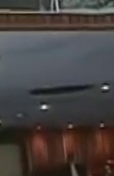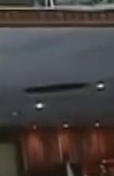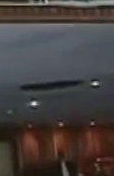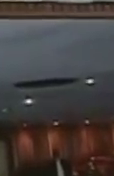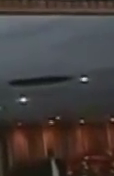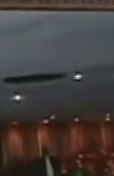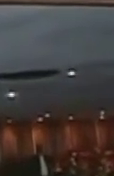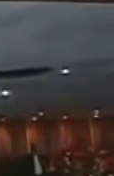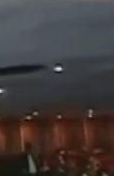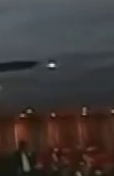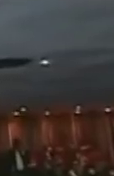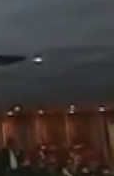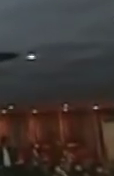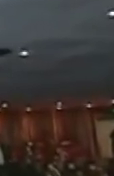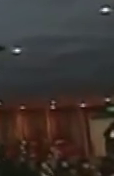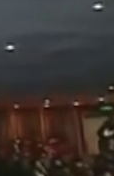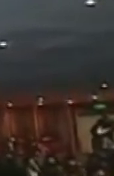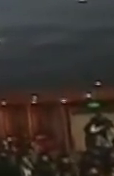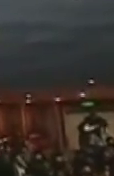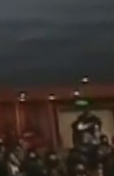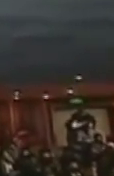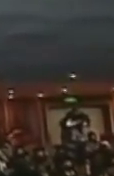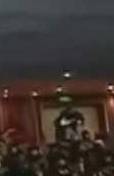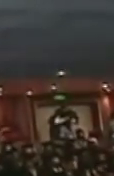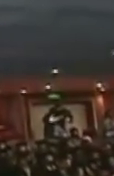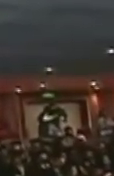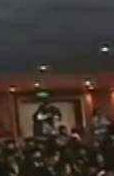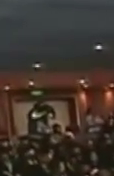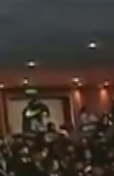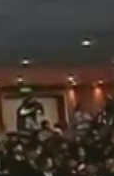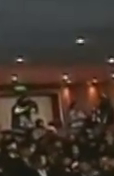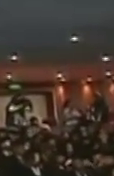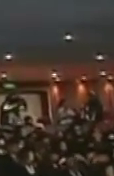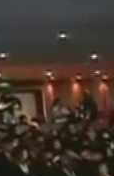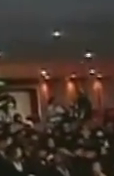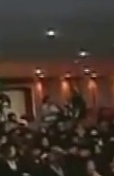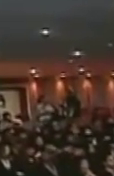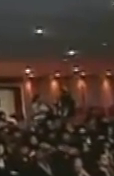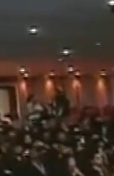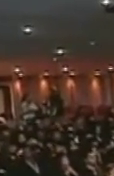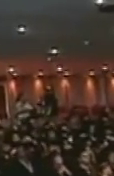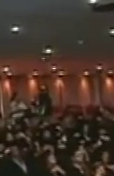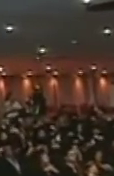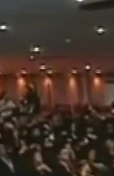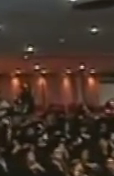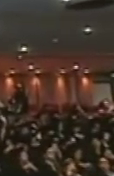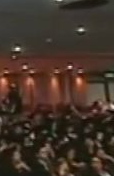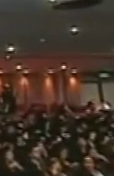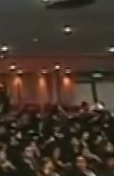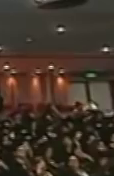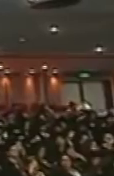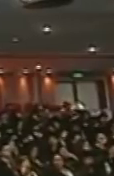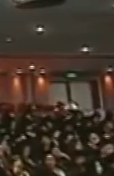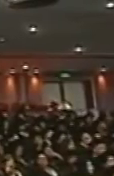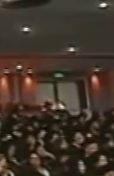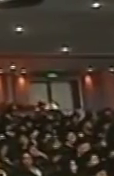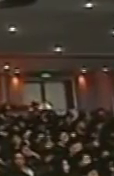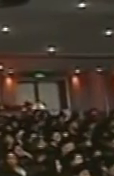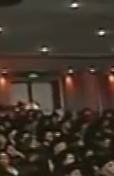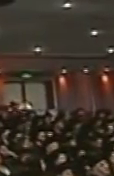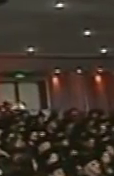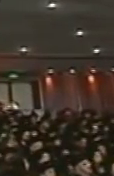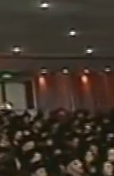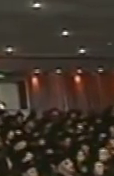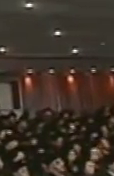Victoria de la verdad, victoria de la dignidad, victoria de Cuba, victoria nuestra, victoria del